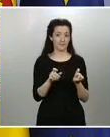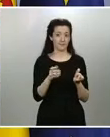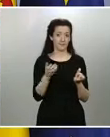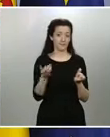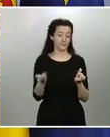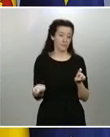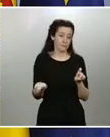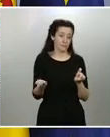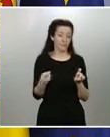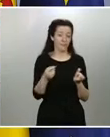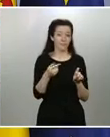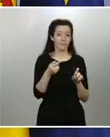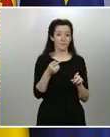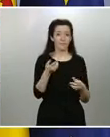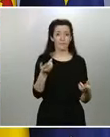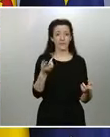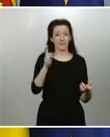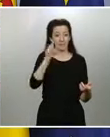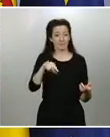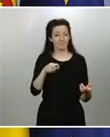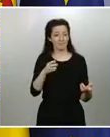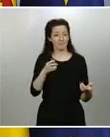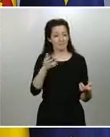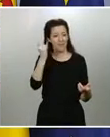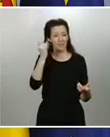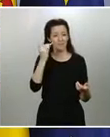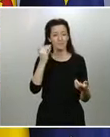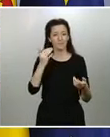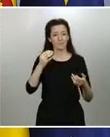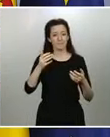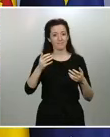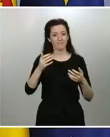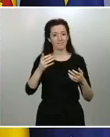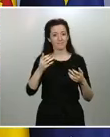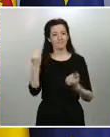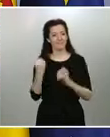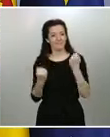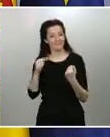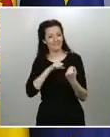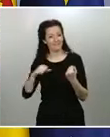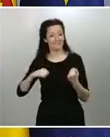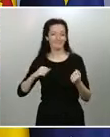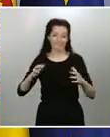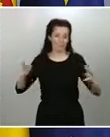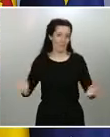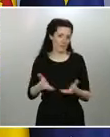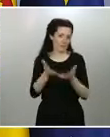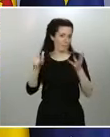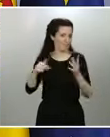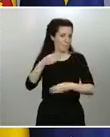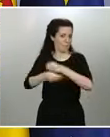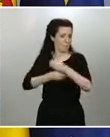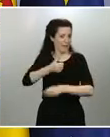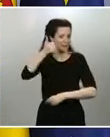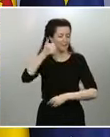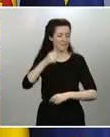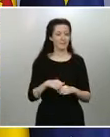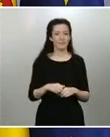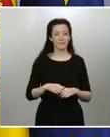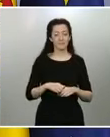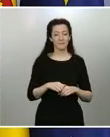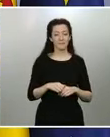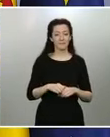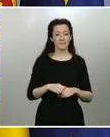el fomento de los medios de transporte individuo incentivos en las ciudades para el transporte activo como la bicicleta